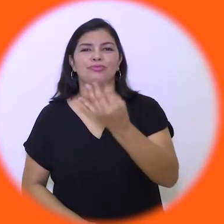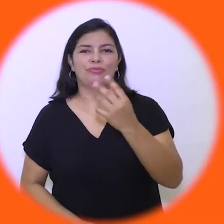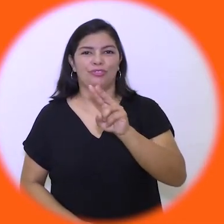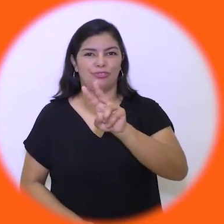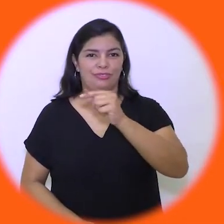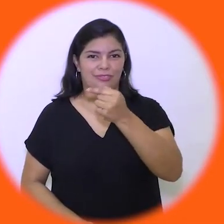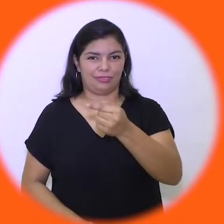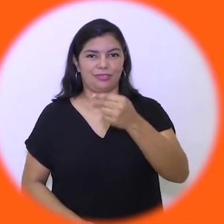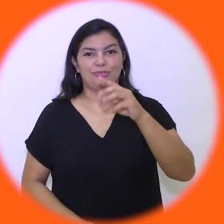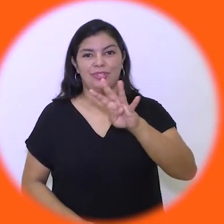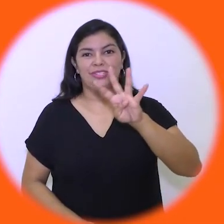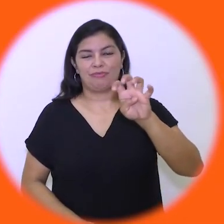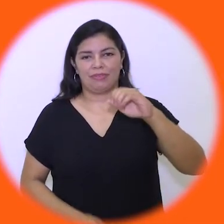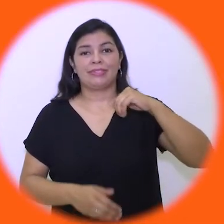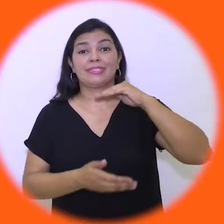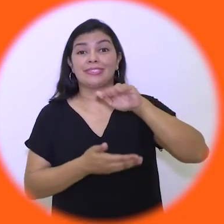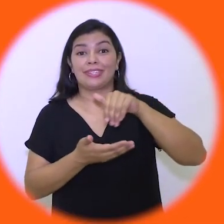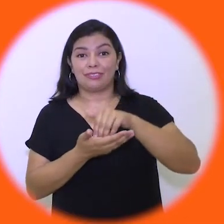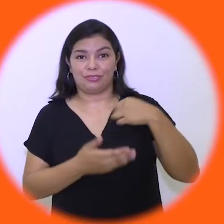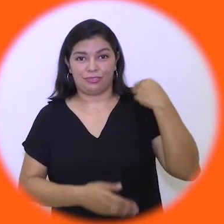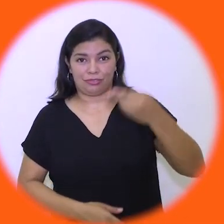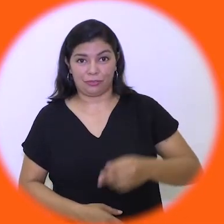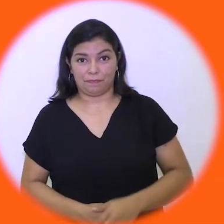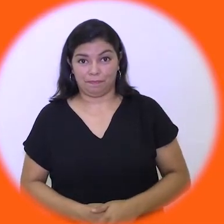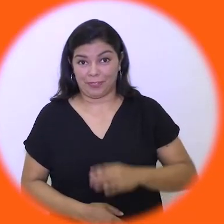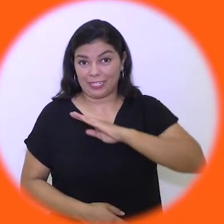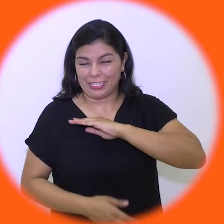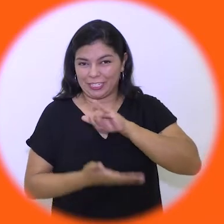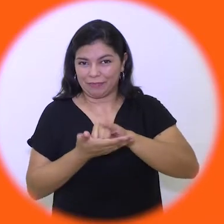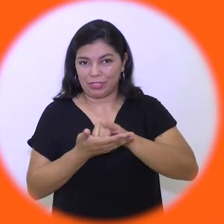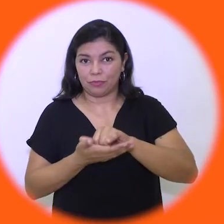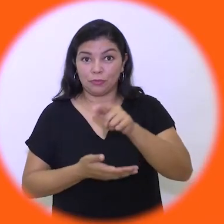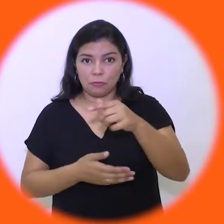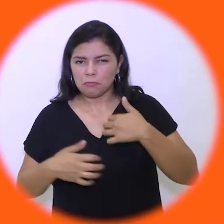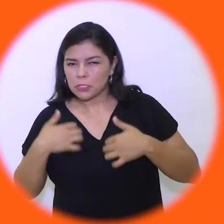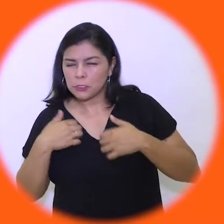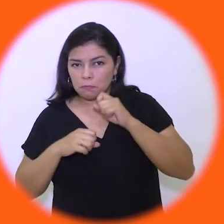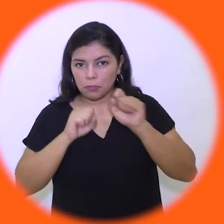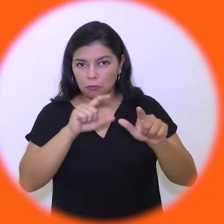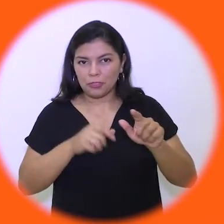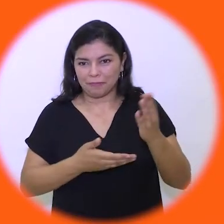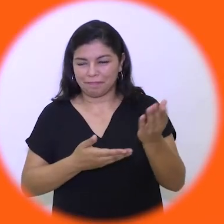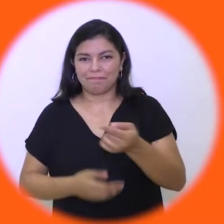Si tienes preguntas o inquietudes, puedes escribir al correo electrónico